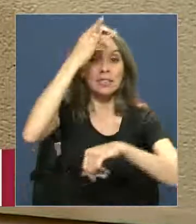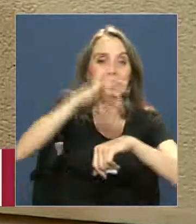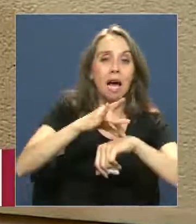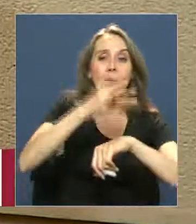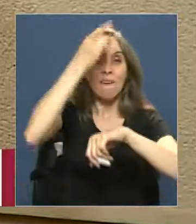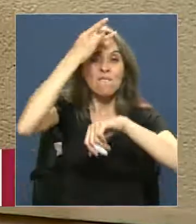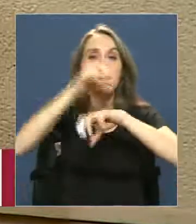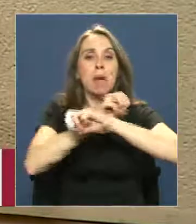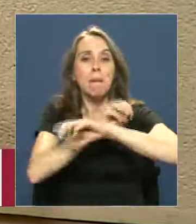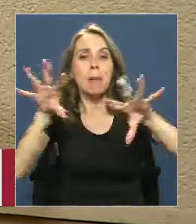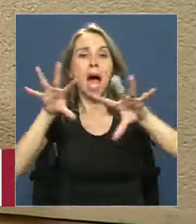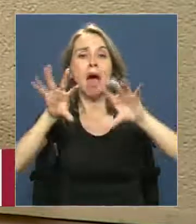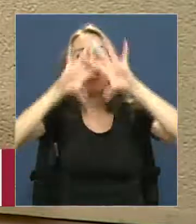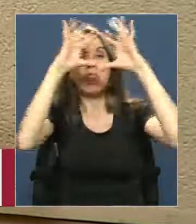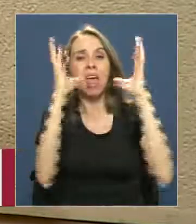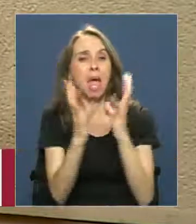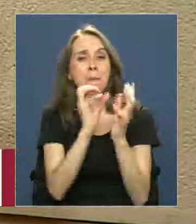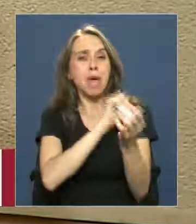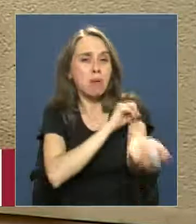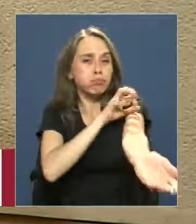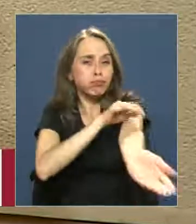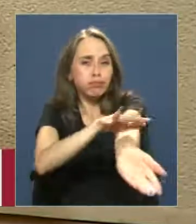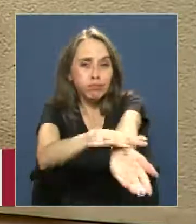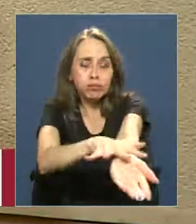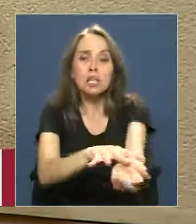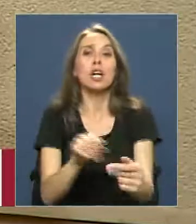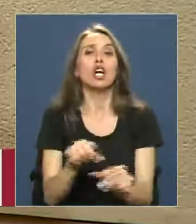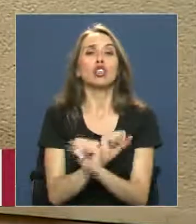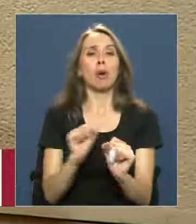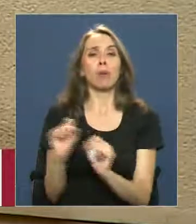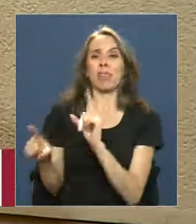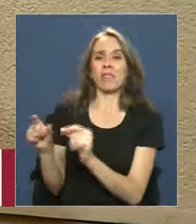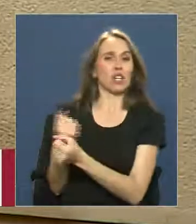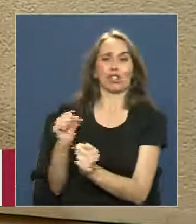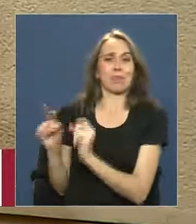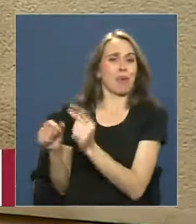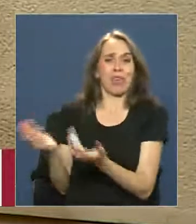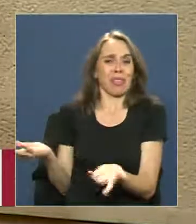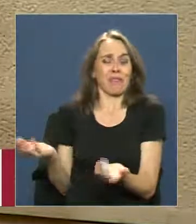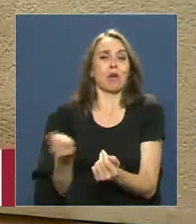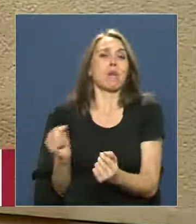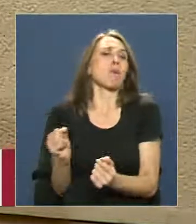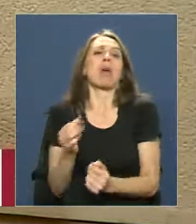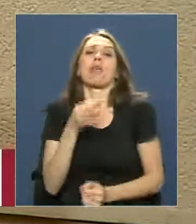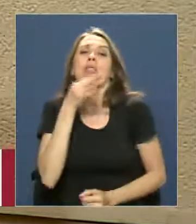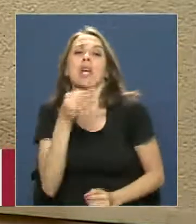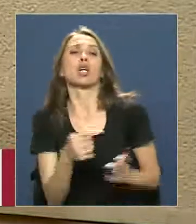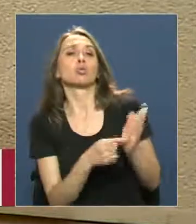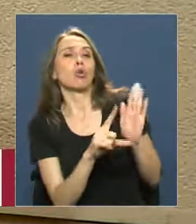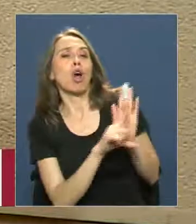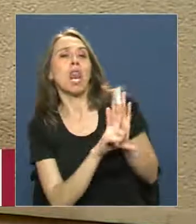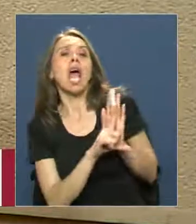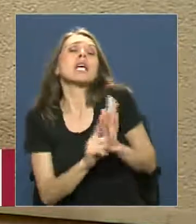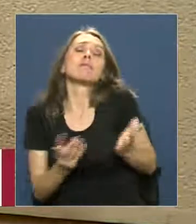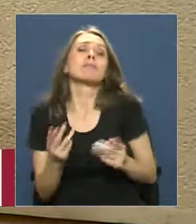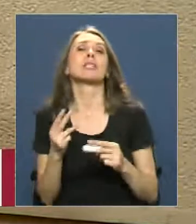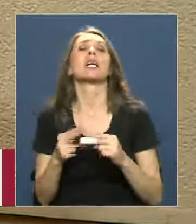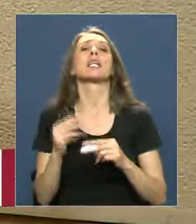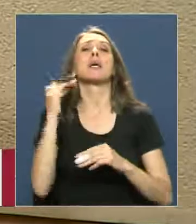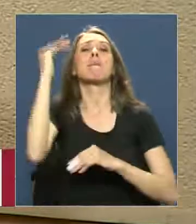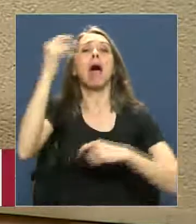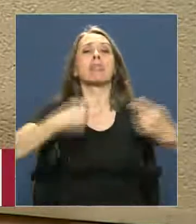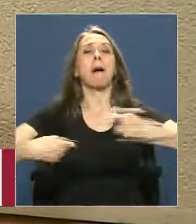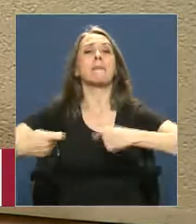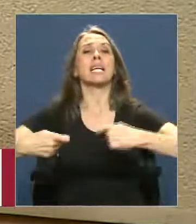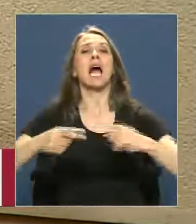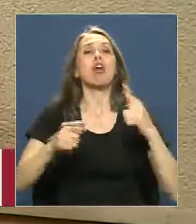pandemia, etcétera. Acá no podemos defender lo indefendible, no podemos escudarnos en la ley de la oferta y la demanda,